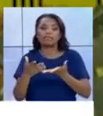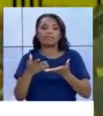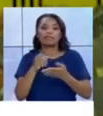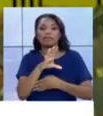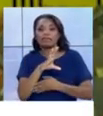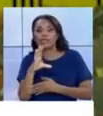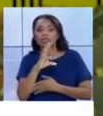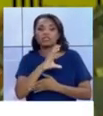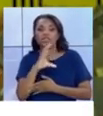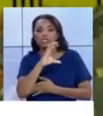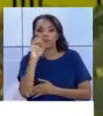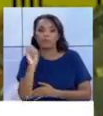600 por de margen